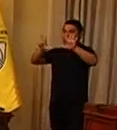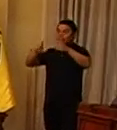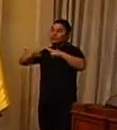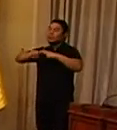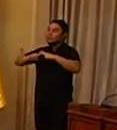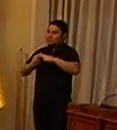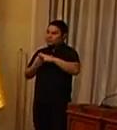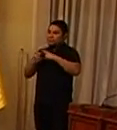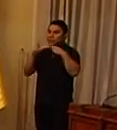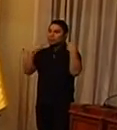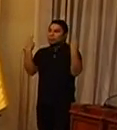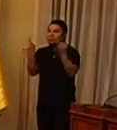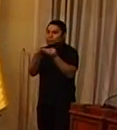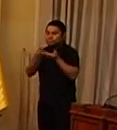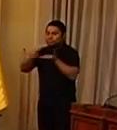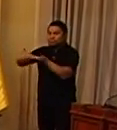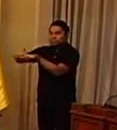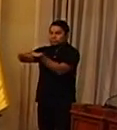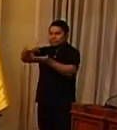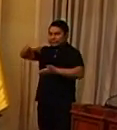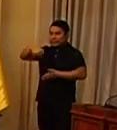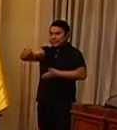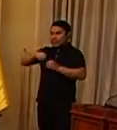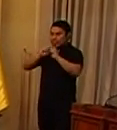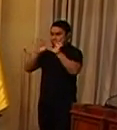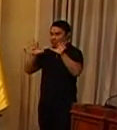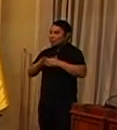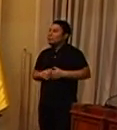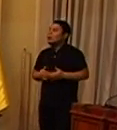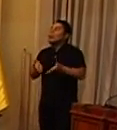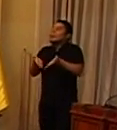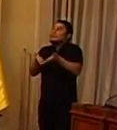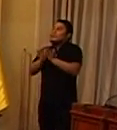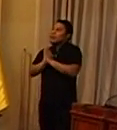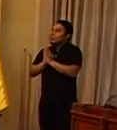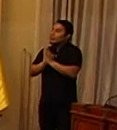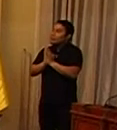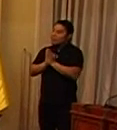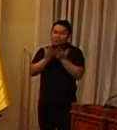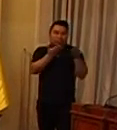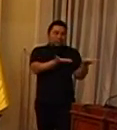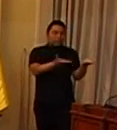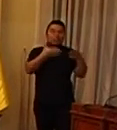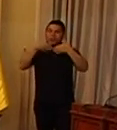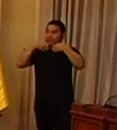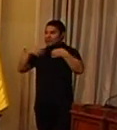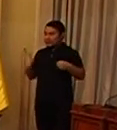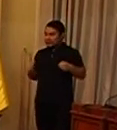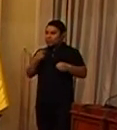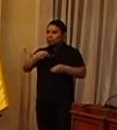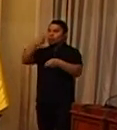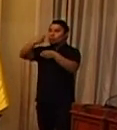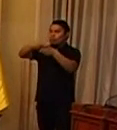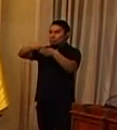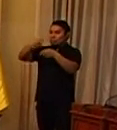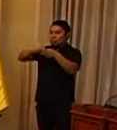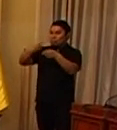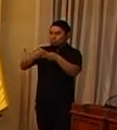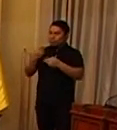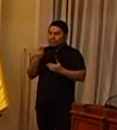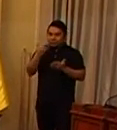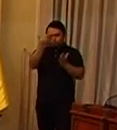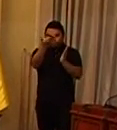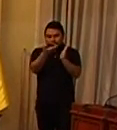Inicio a nuestra sesión ordinaria de la fecha. Le voy a pedir a nuestra secretaria general del Consejo que se sirva a pasar la lista del